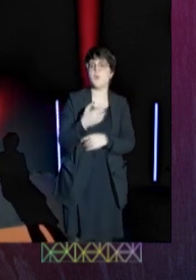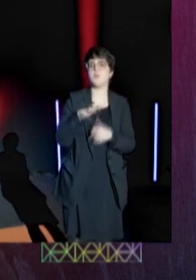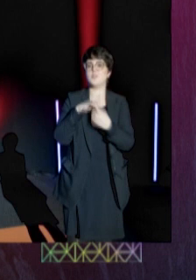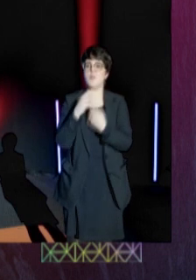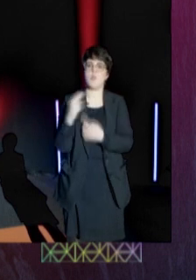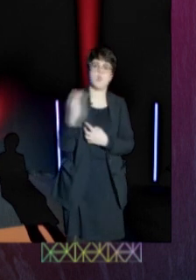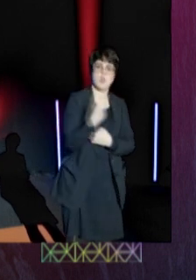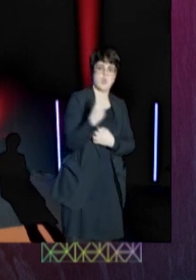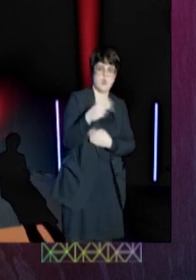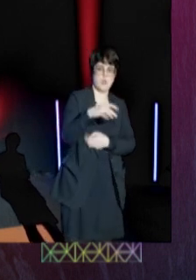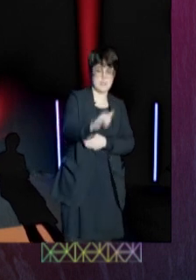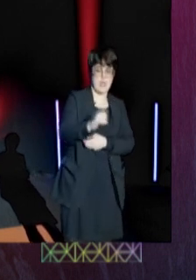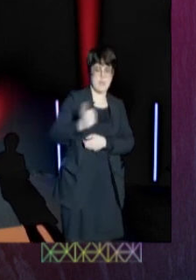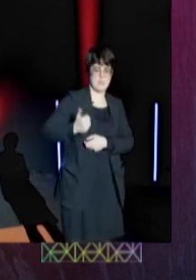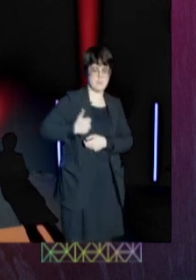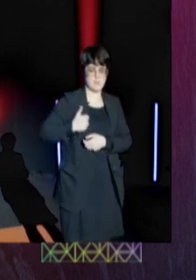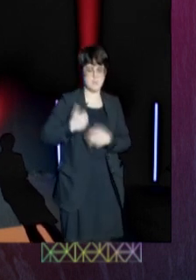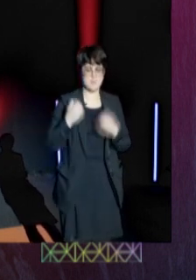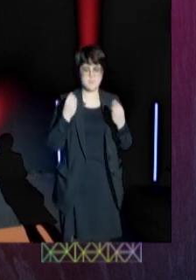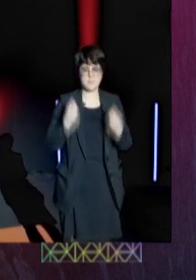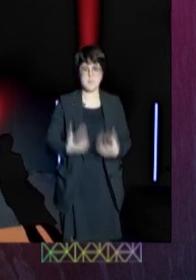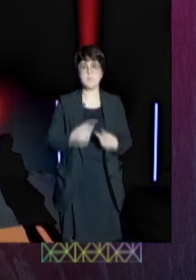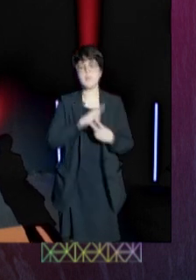decía antes el